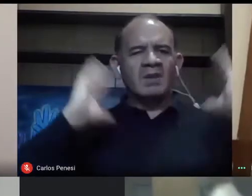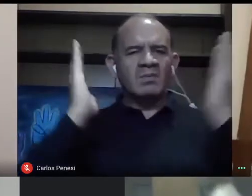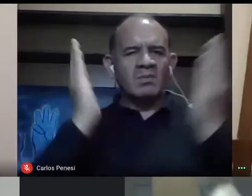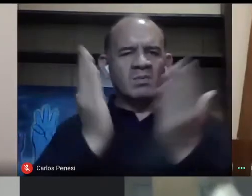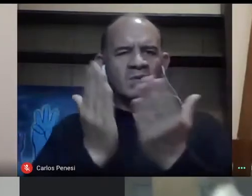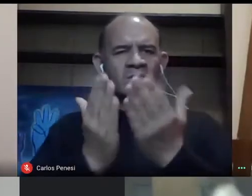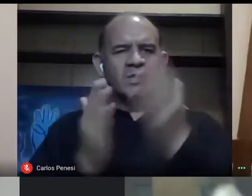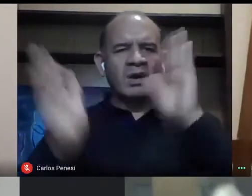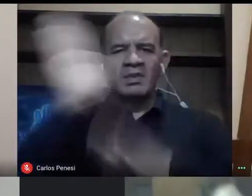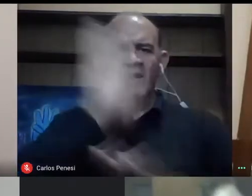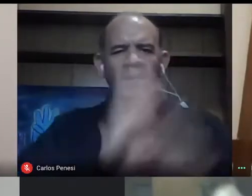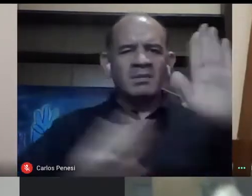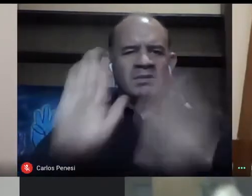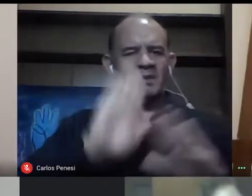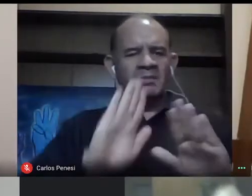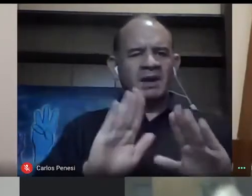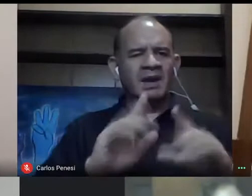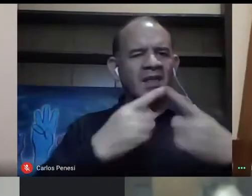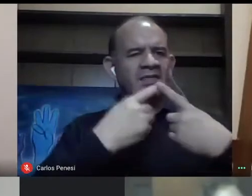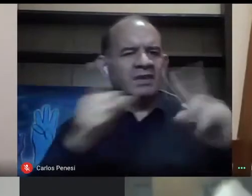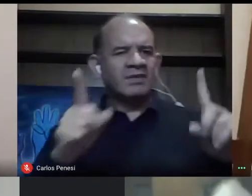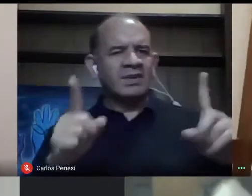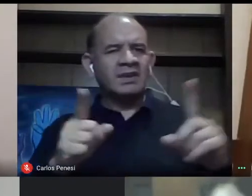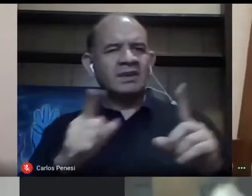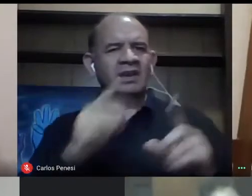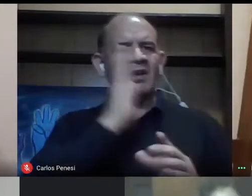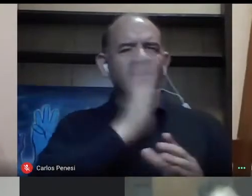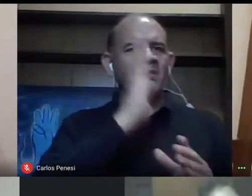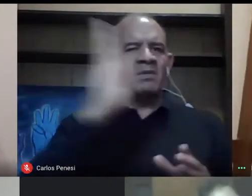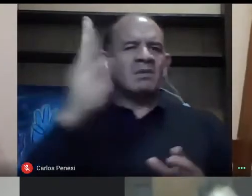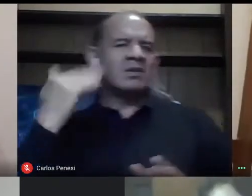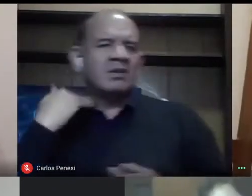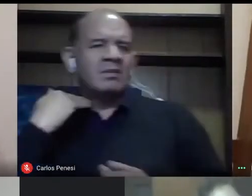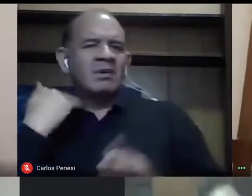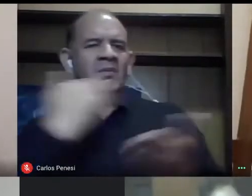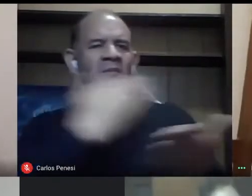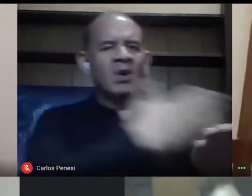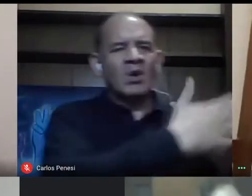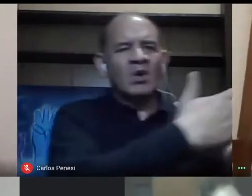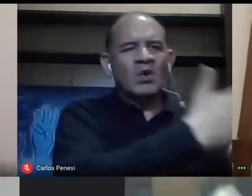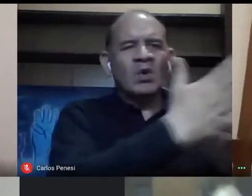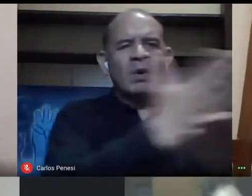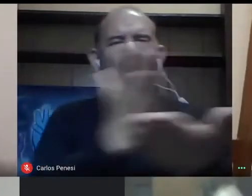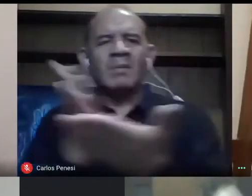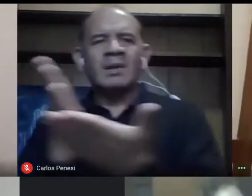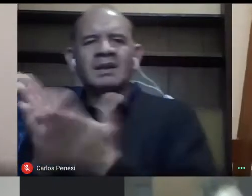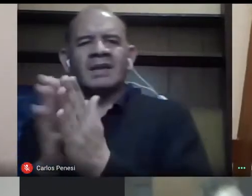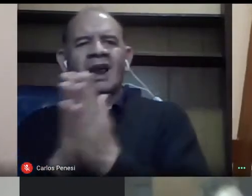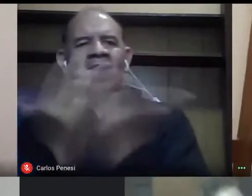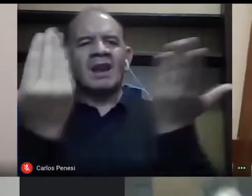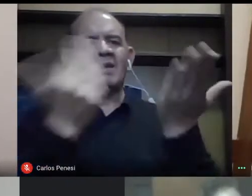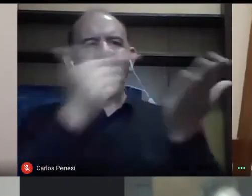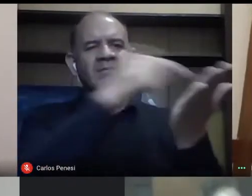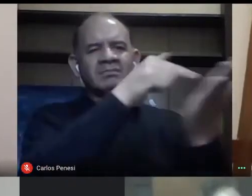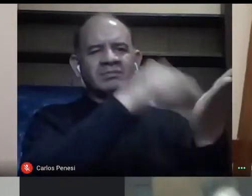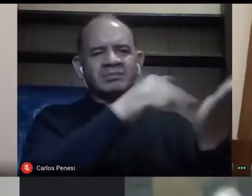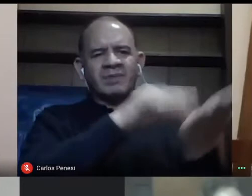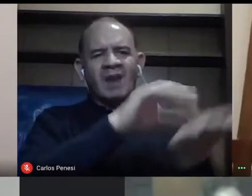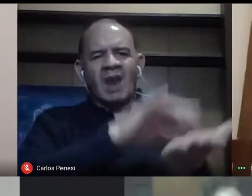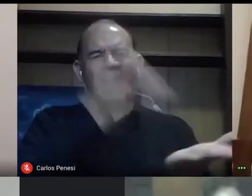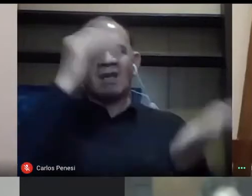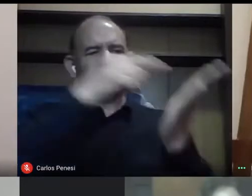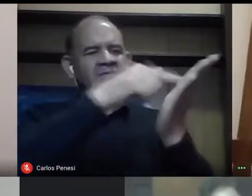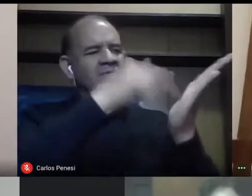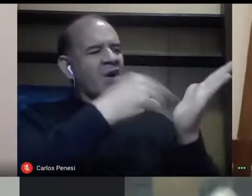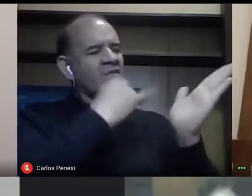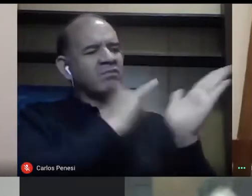donde las distintas bibliotecas, las distintas entidades podemos compartir nuestros catálogos y a partir de compartir nuestros catálogos